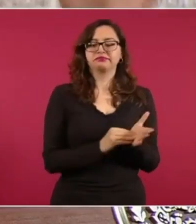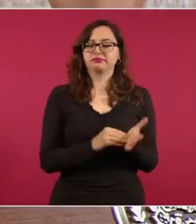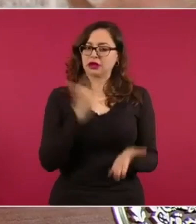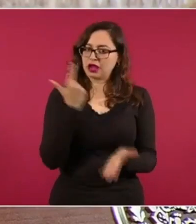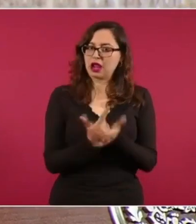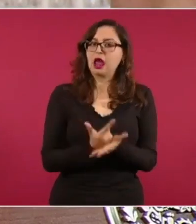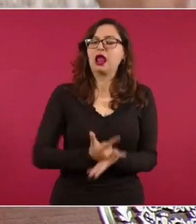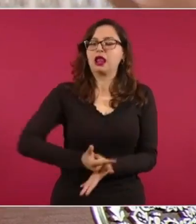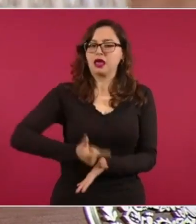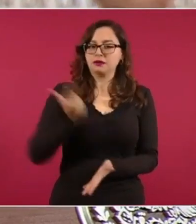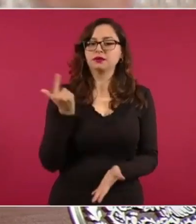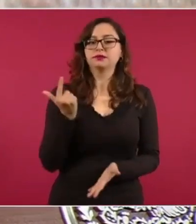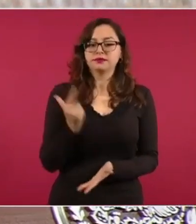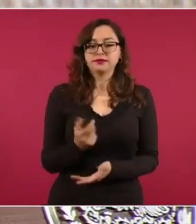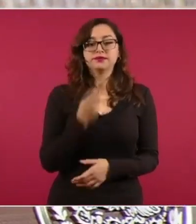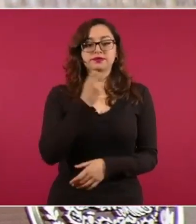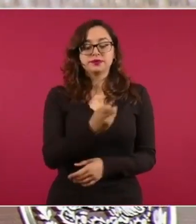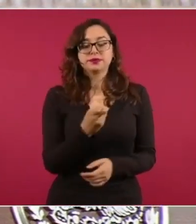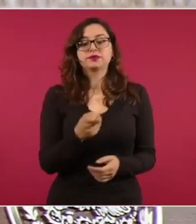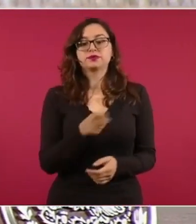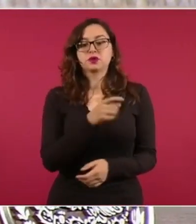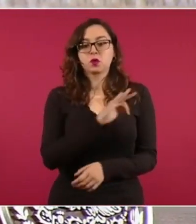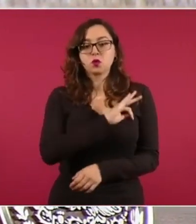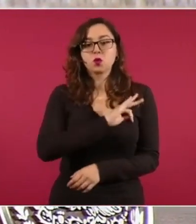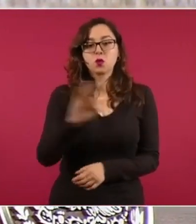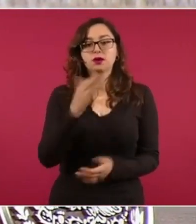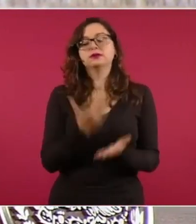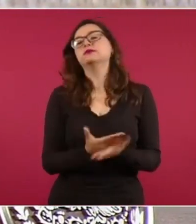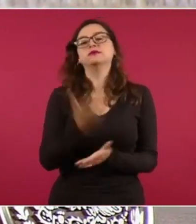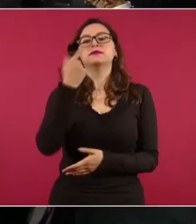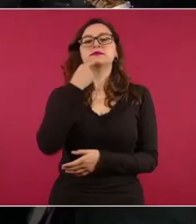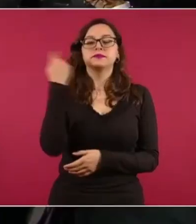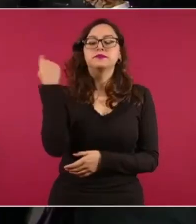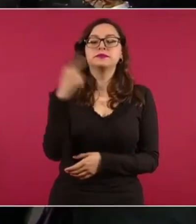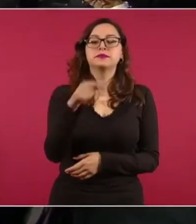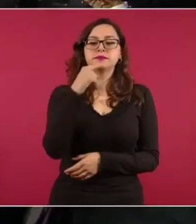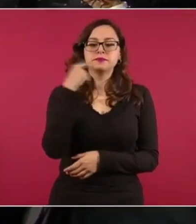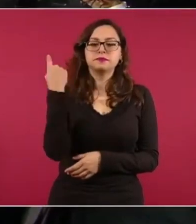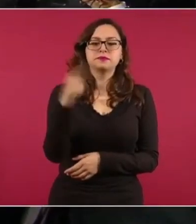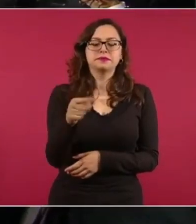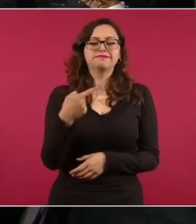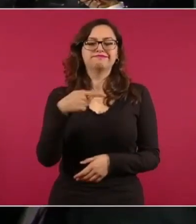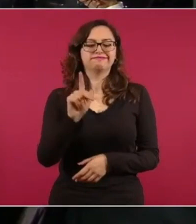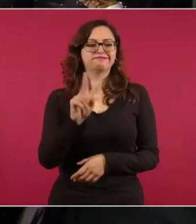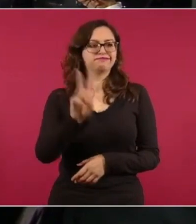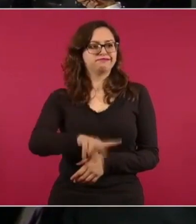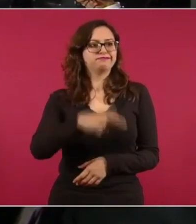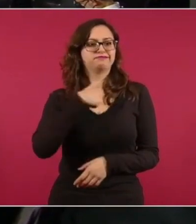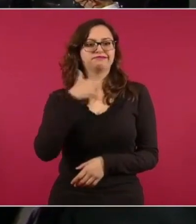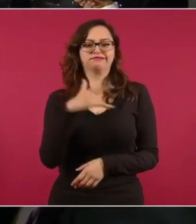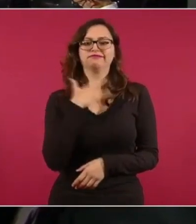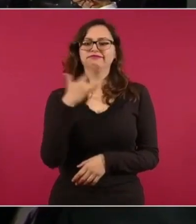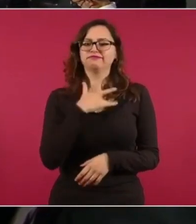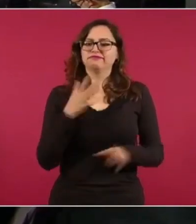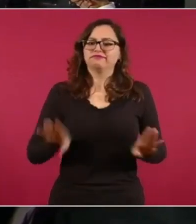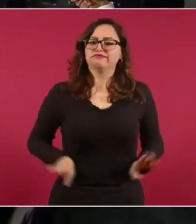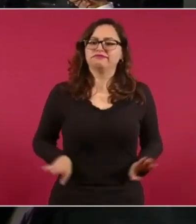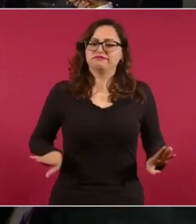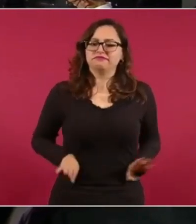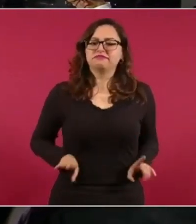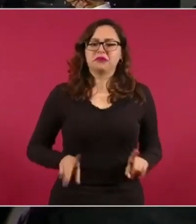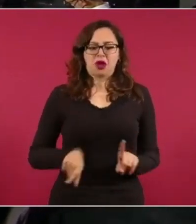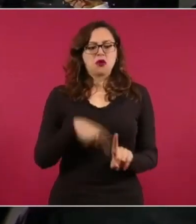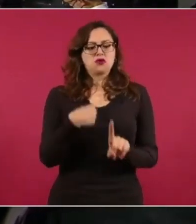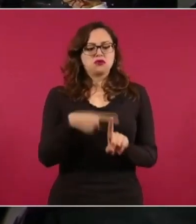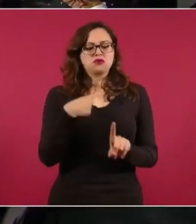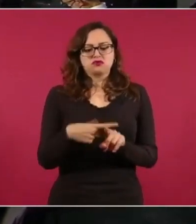Entonces, presentar todas las denuncias, pero yo estoy optimista. Yo pienso que vamos a